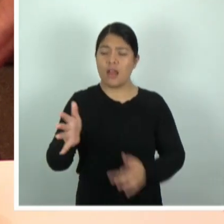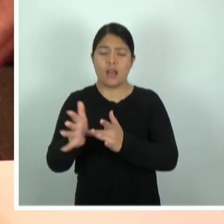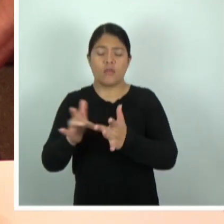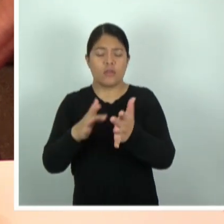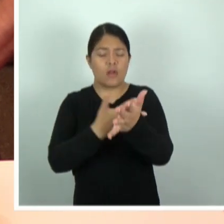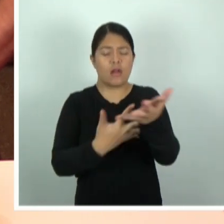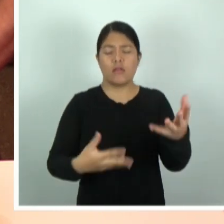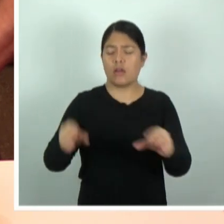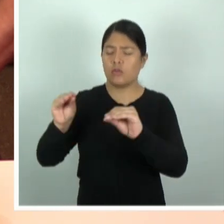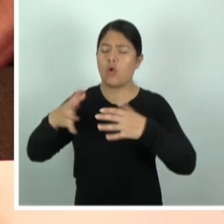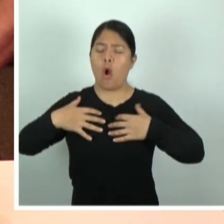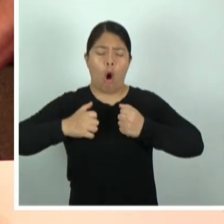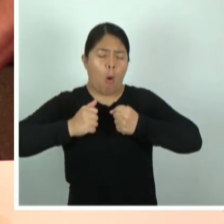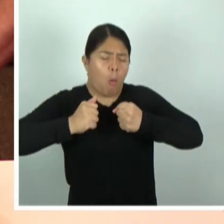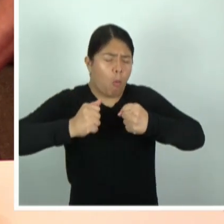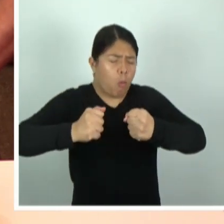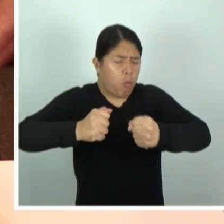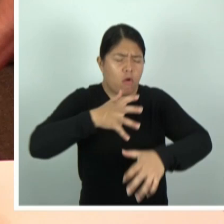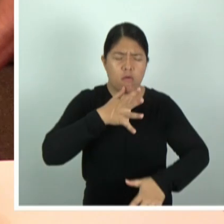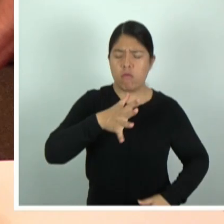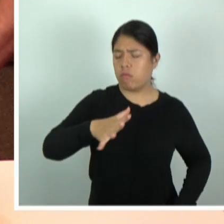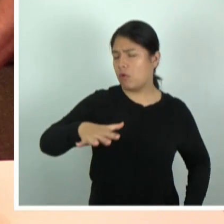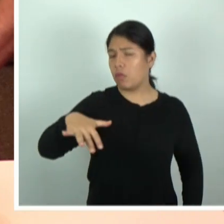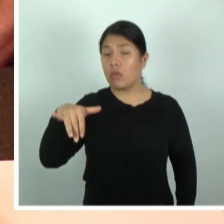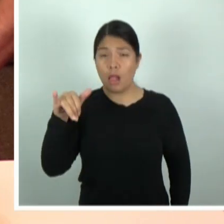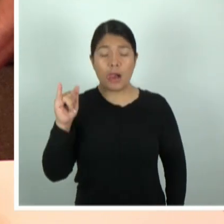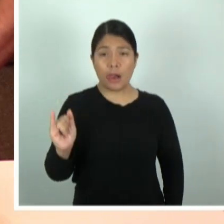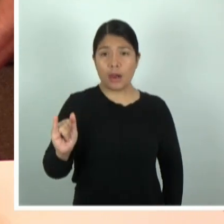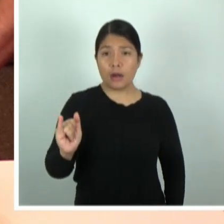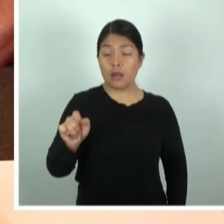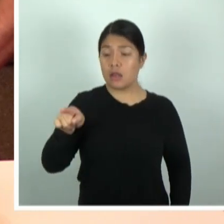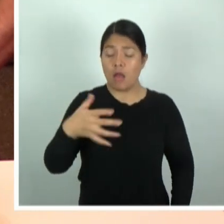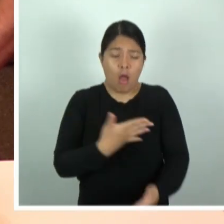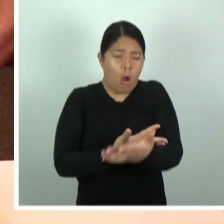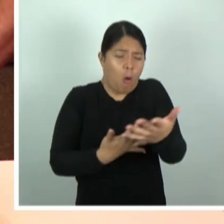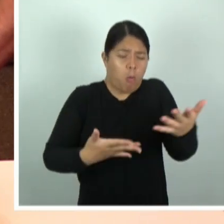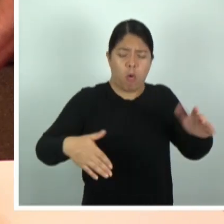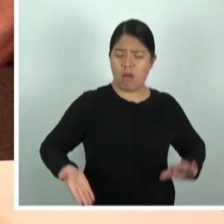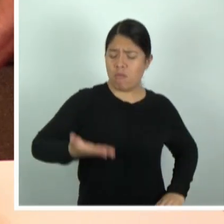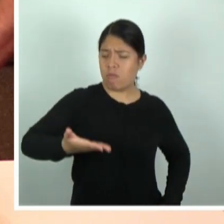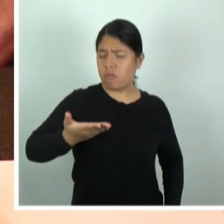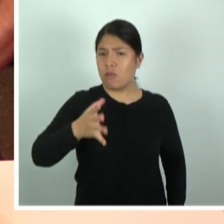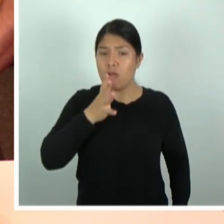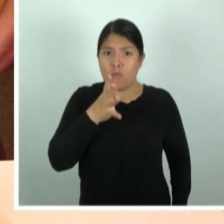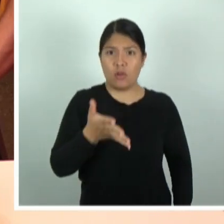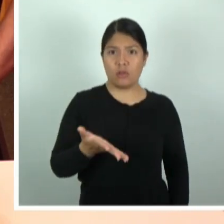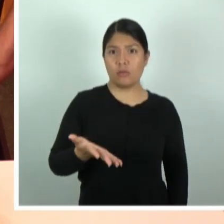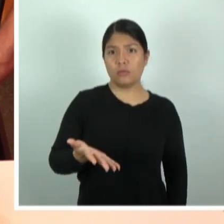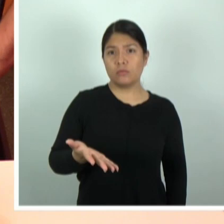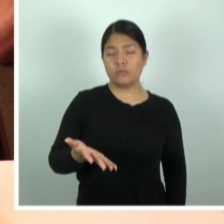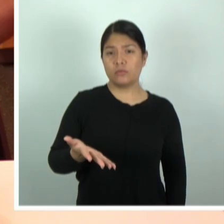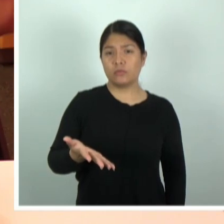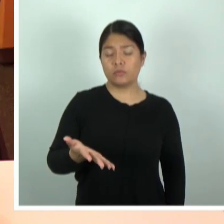un poder impresionante. ¿Por qué esa sangre es tan importante? Tenemos que saber que en el